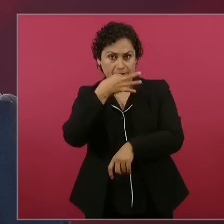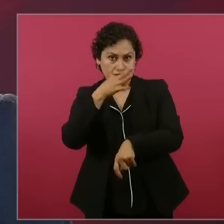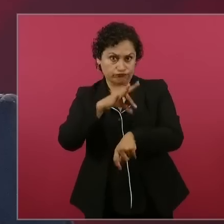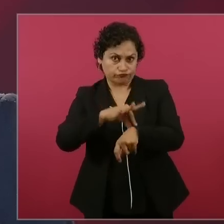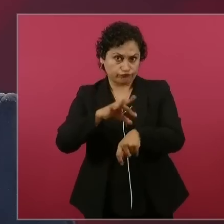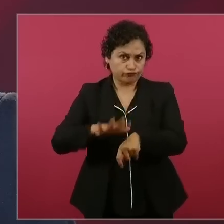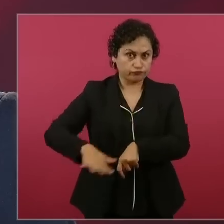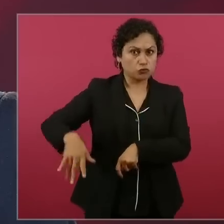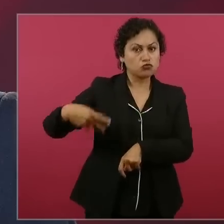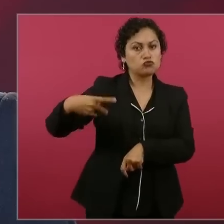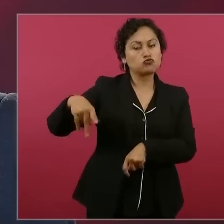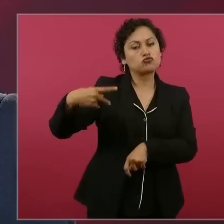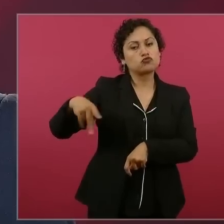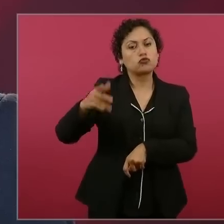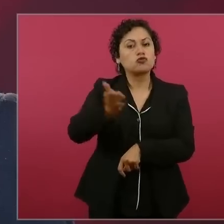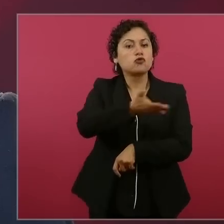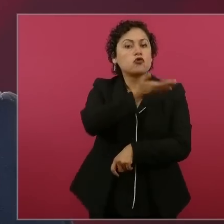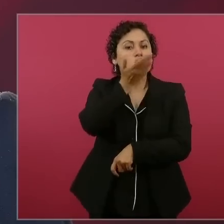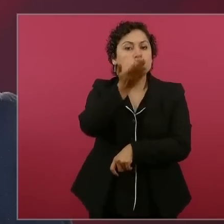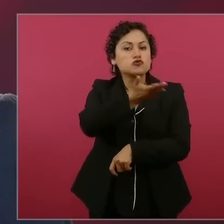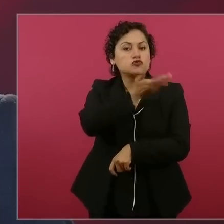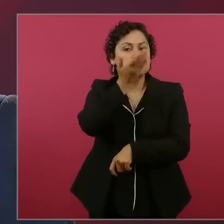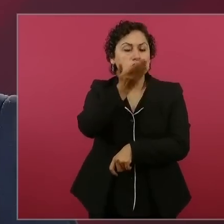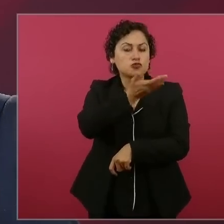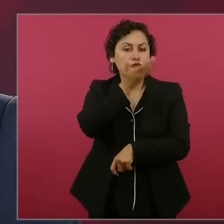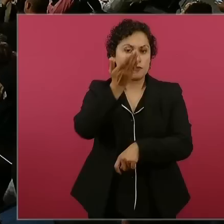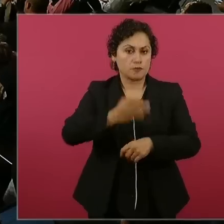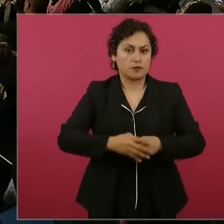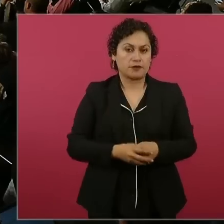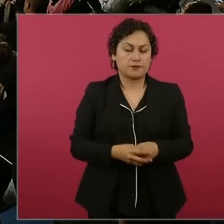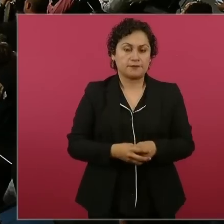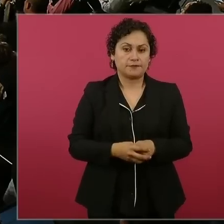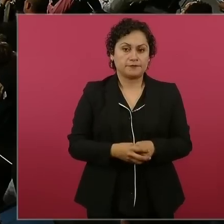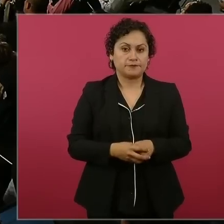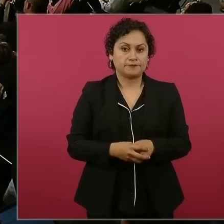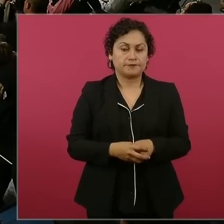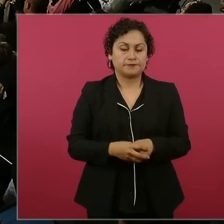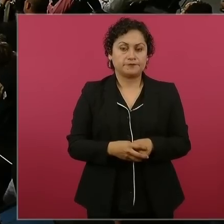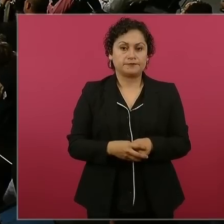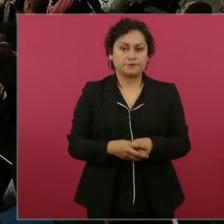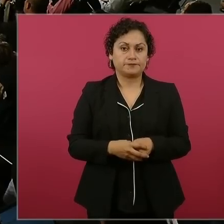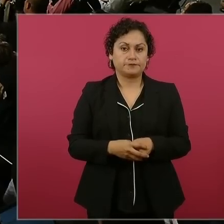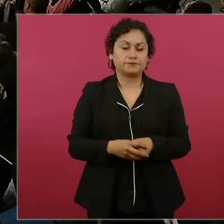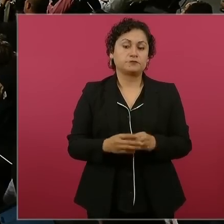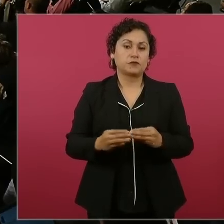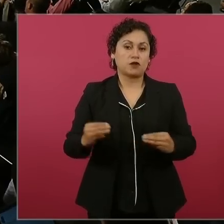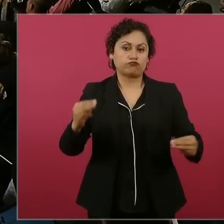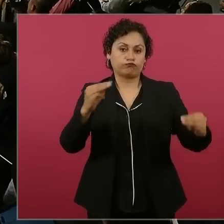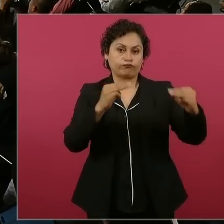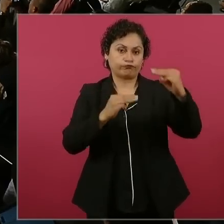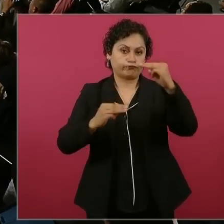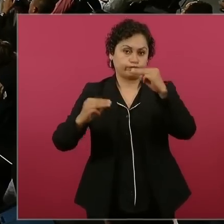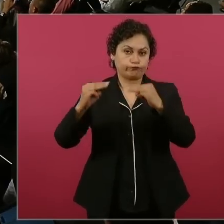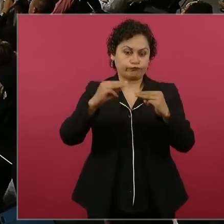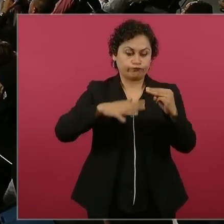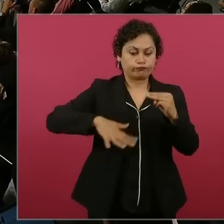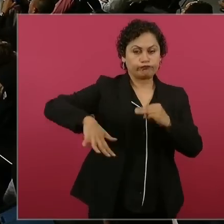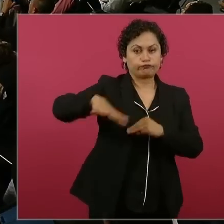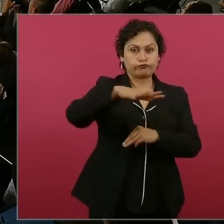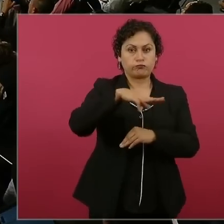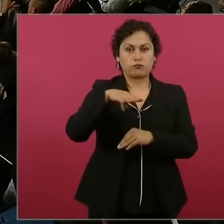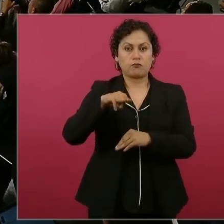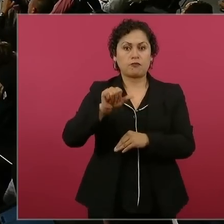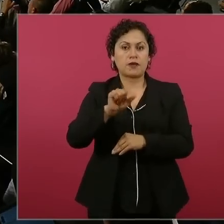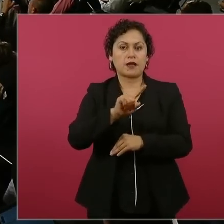tradicional en la tierra, en la Sierra Mazateca, que es la